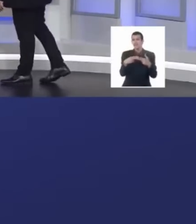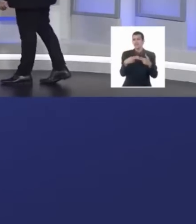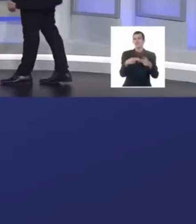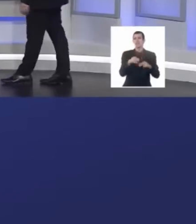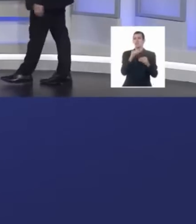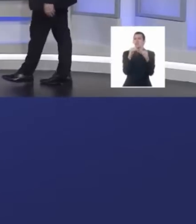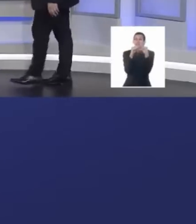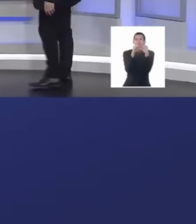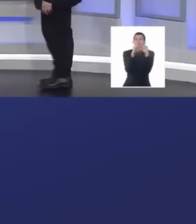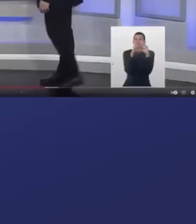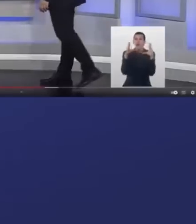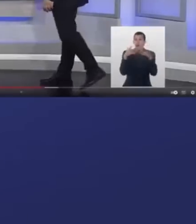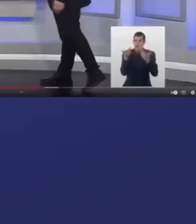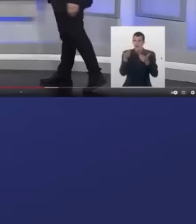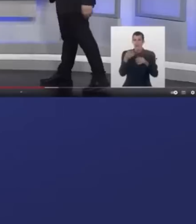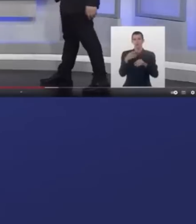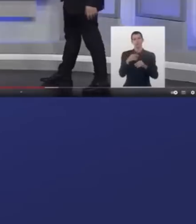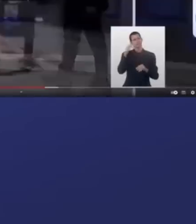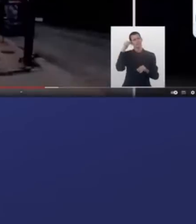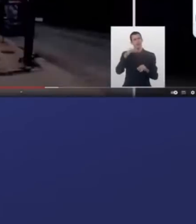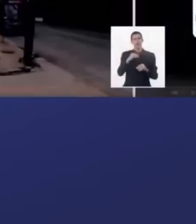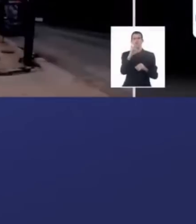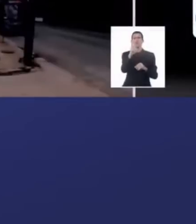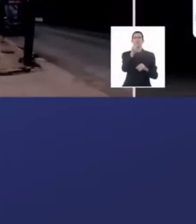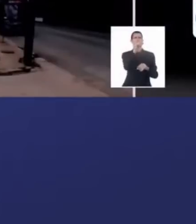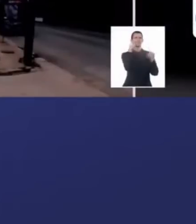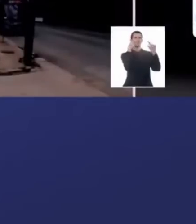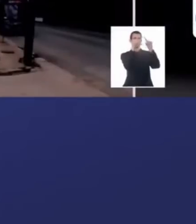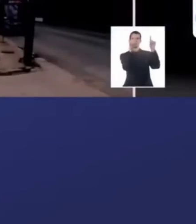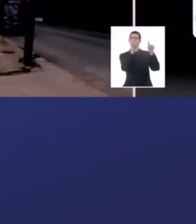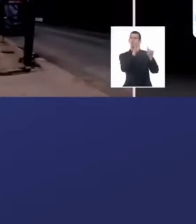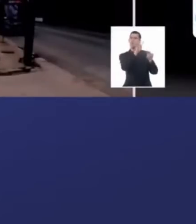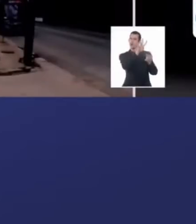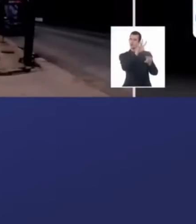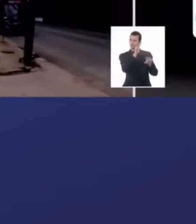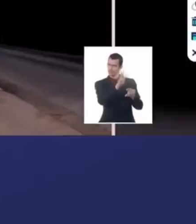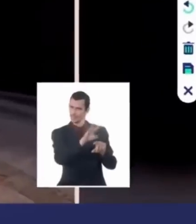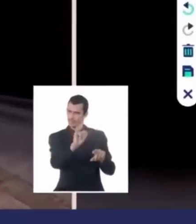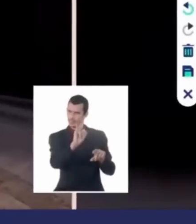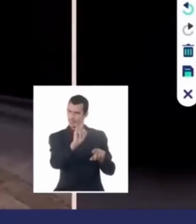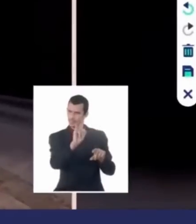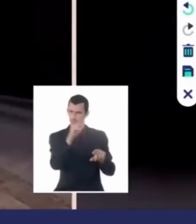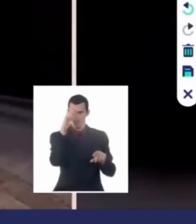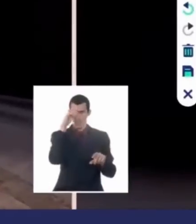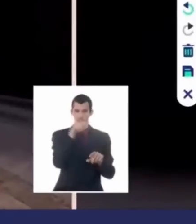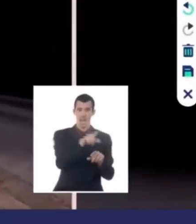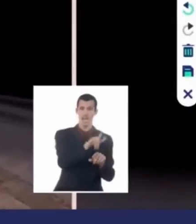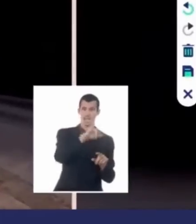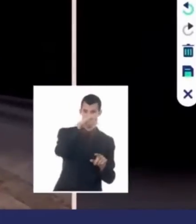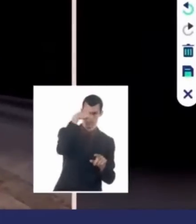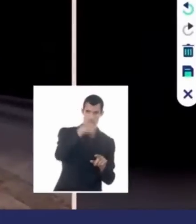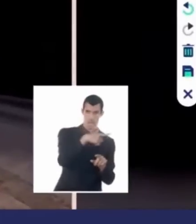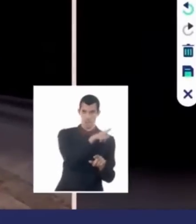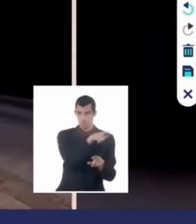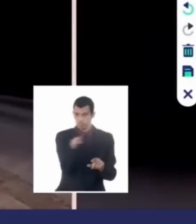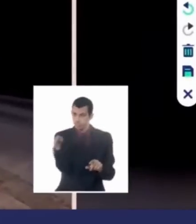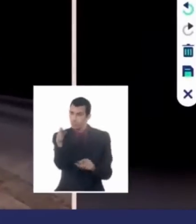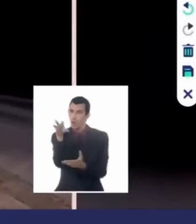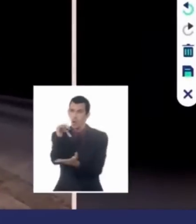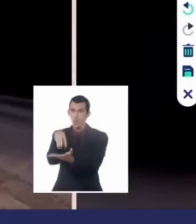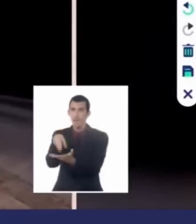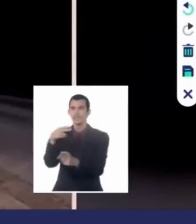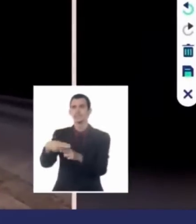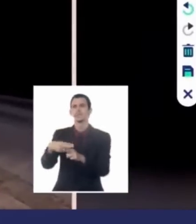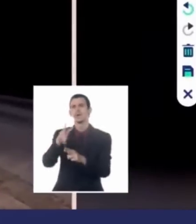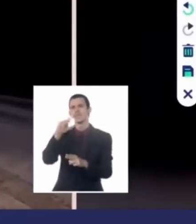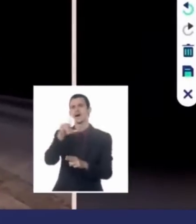autobús ruta cuatro treinta y seis Ah bueno en el tramo la lisa Valle grande por cuatro encapuchados a punta de pistola se apropiaron